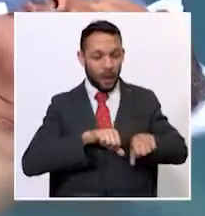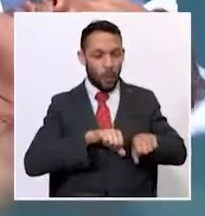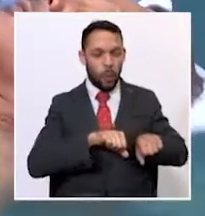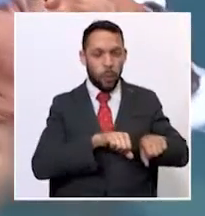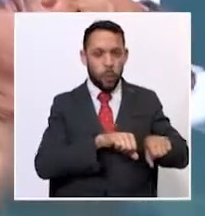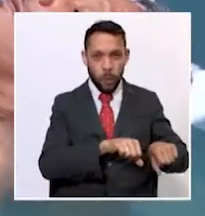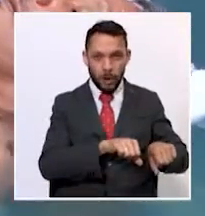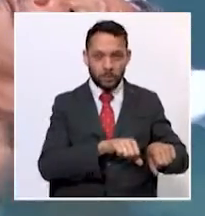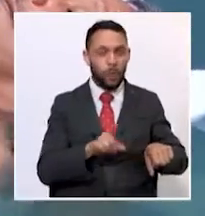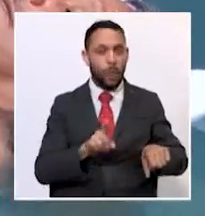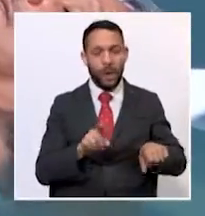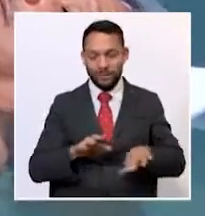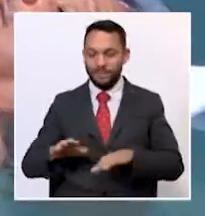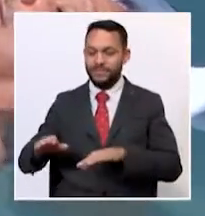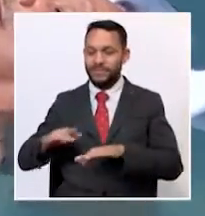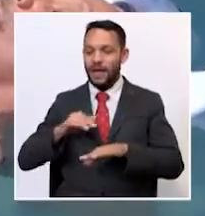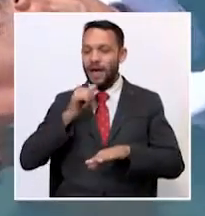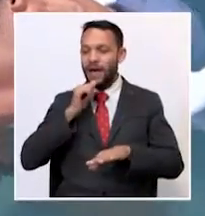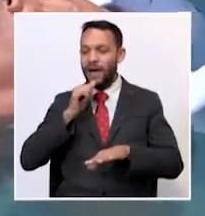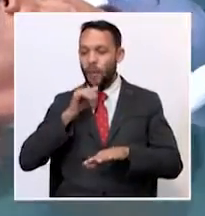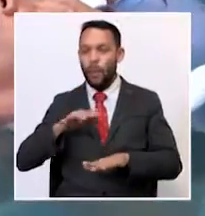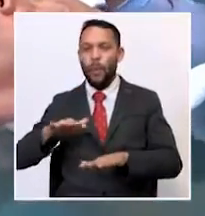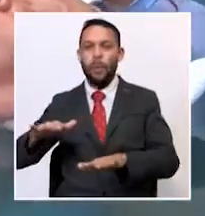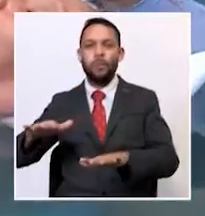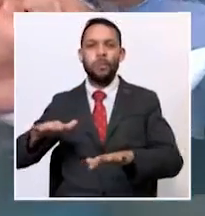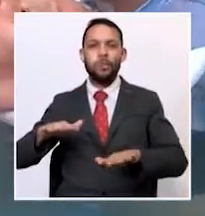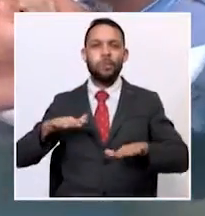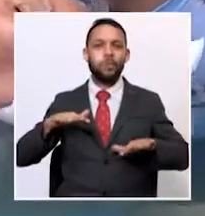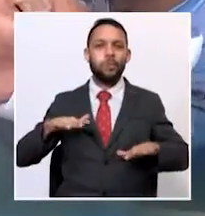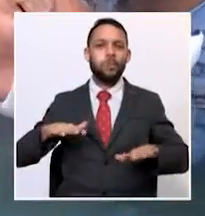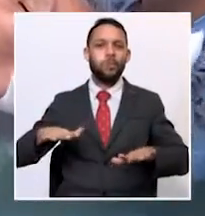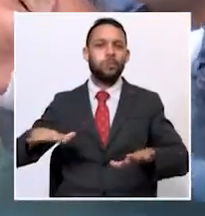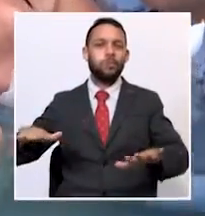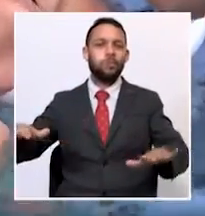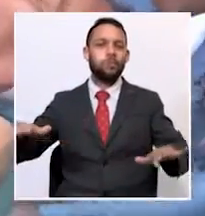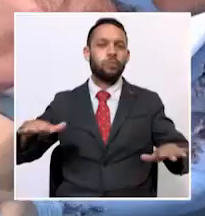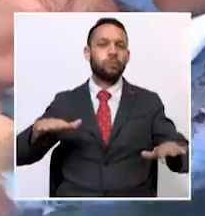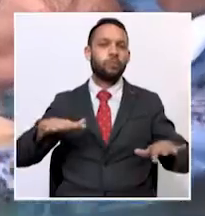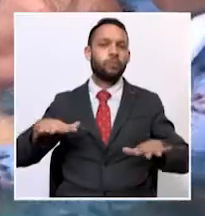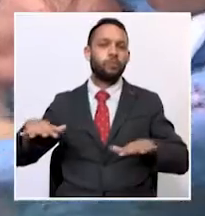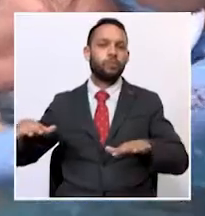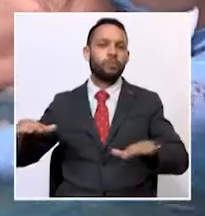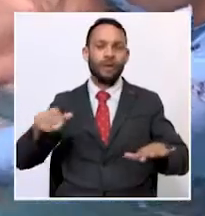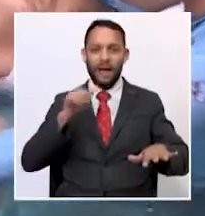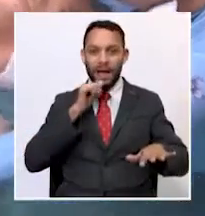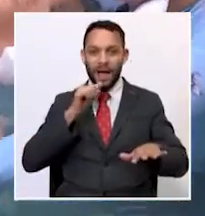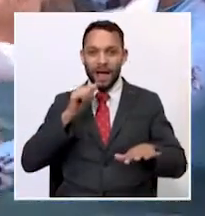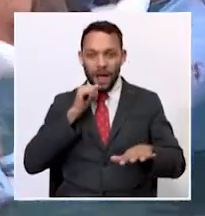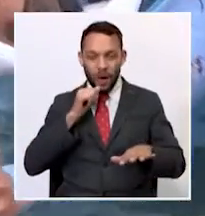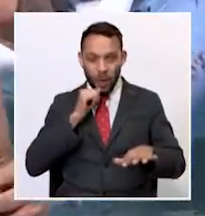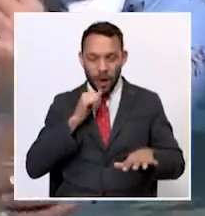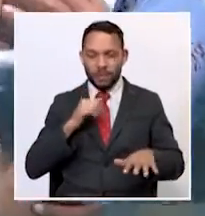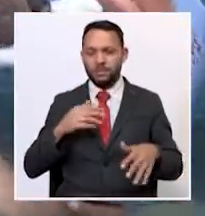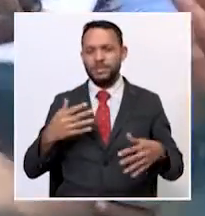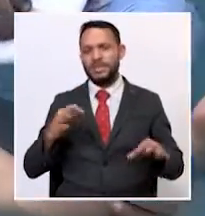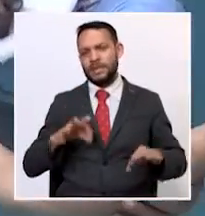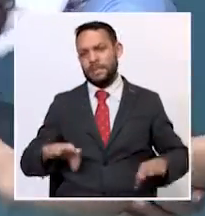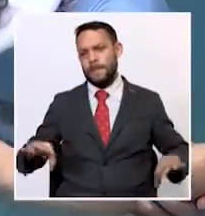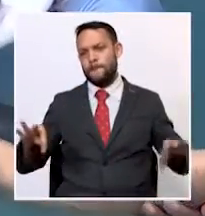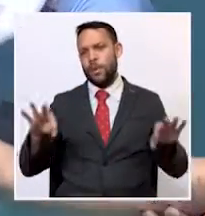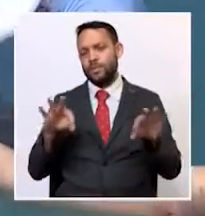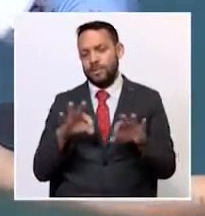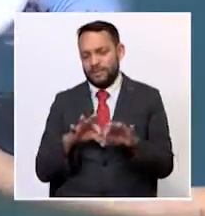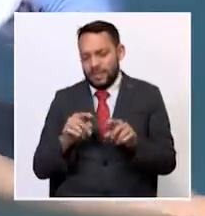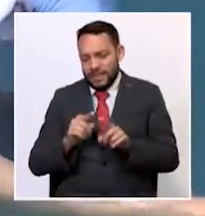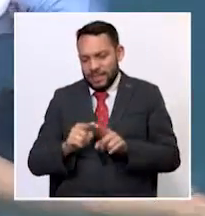tendinosa, sino es la leve resistencia que nos da el agua, que tiene una tensión superficial muy diferente,